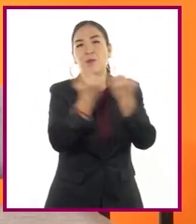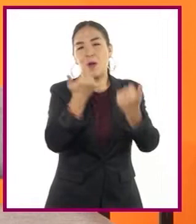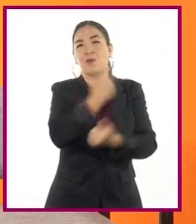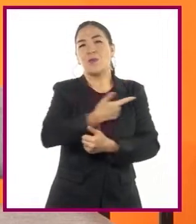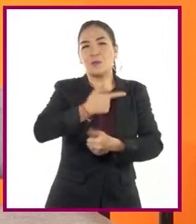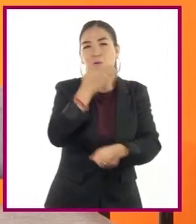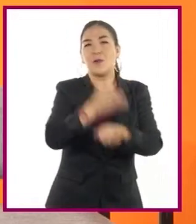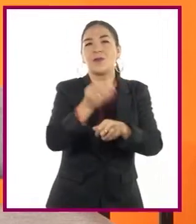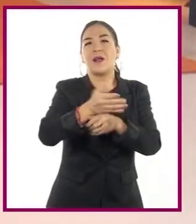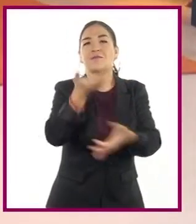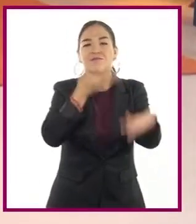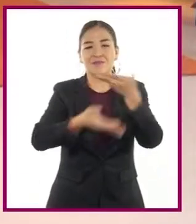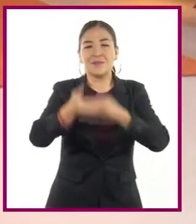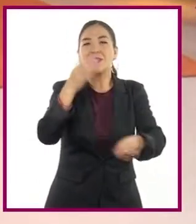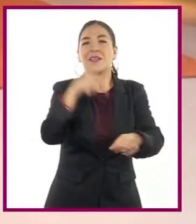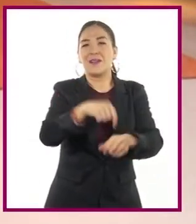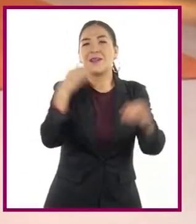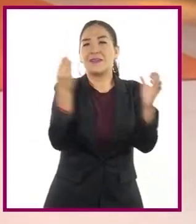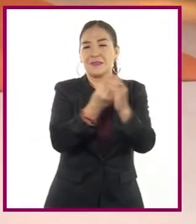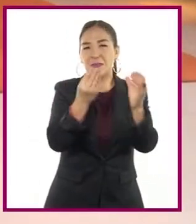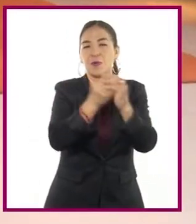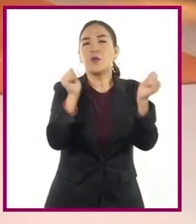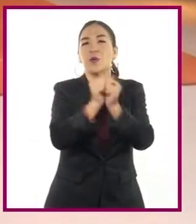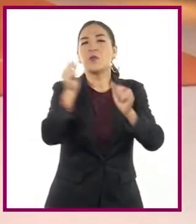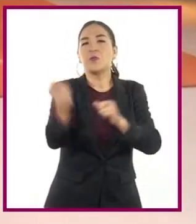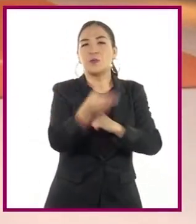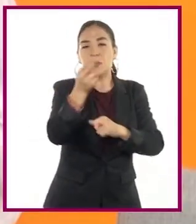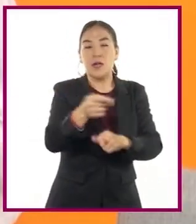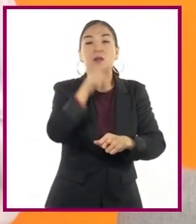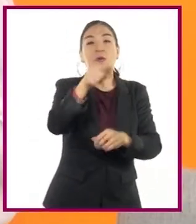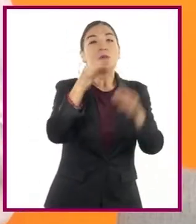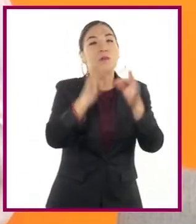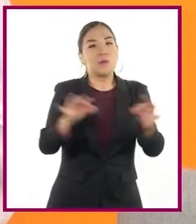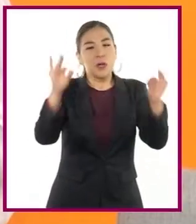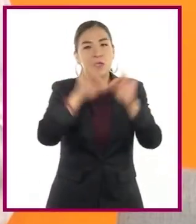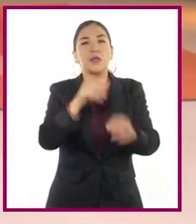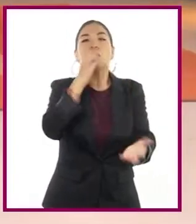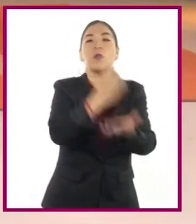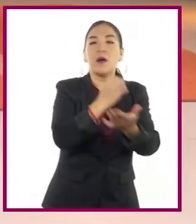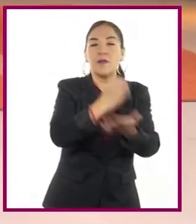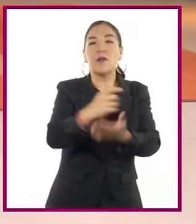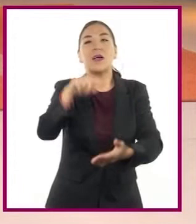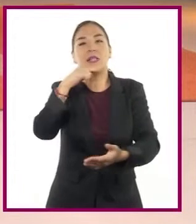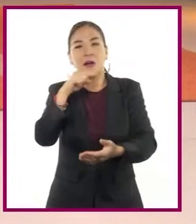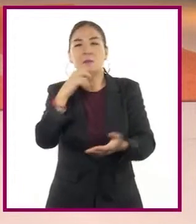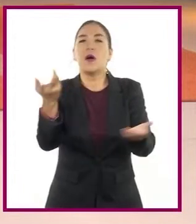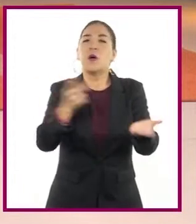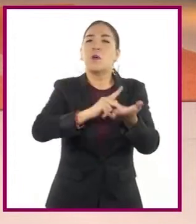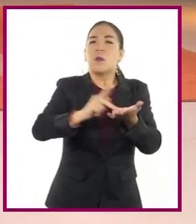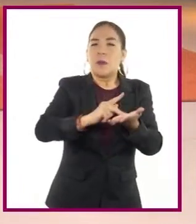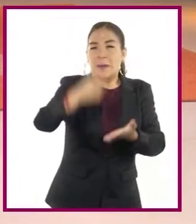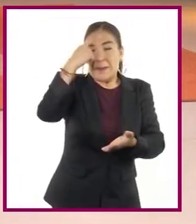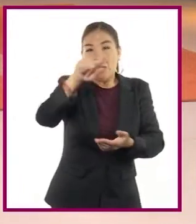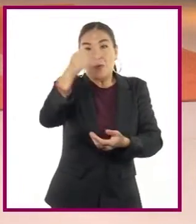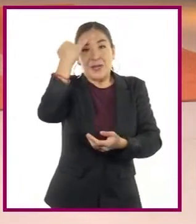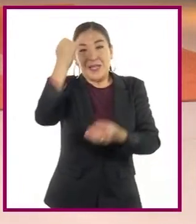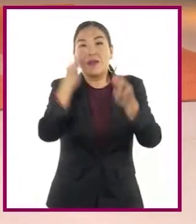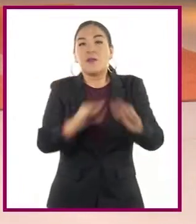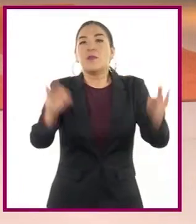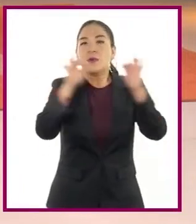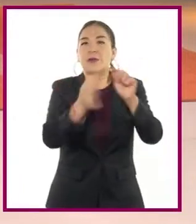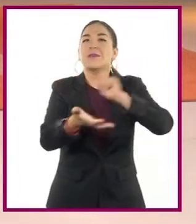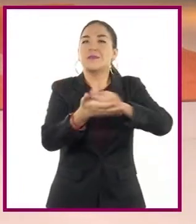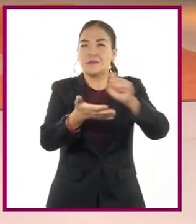esta sesión con ustedes. Es importante que tengan a la mano cuaderno y lápiz o bolígrafo para anotar las ideas